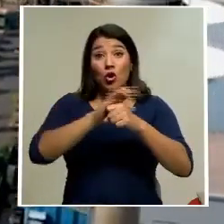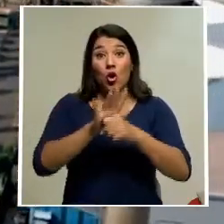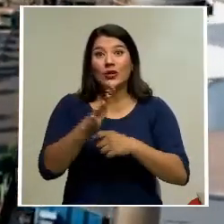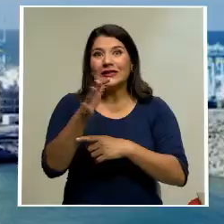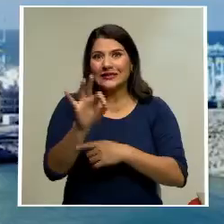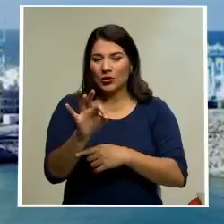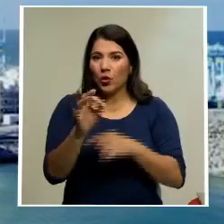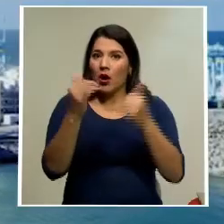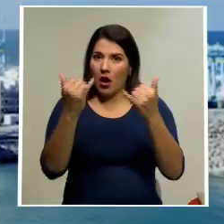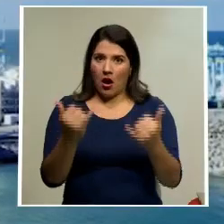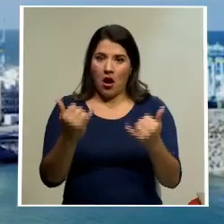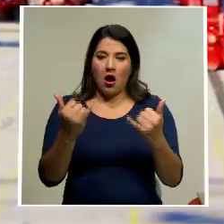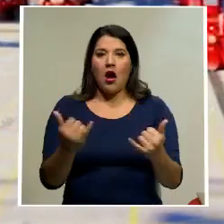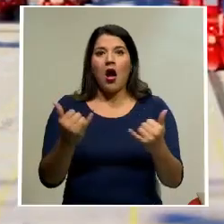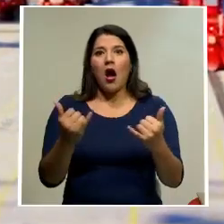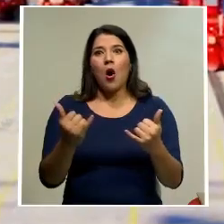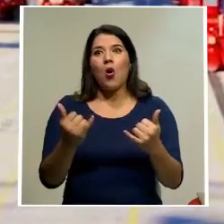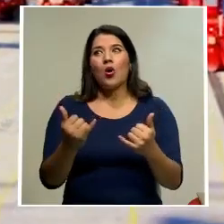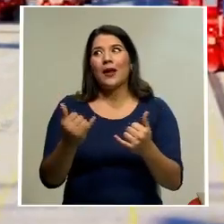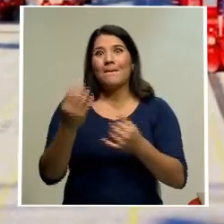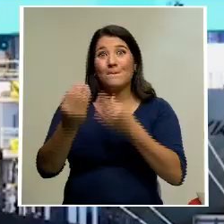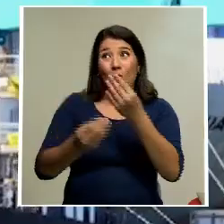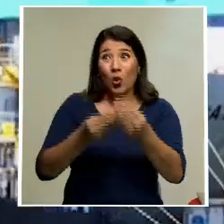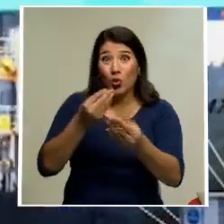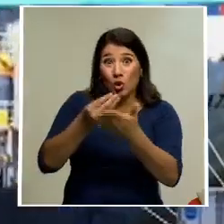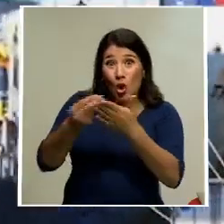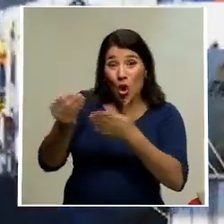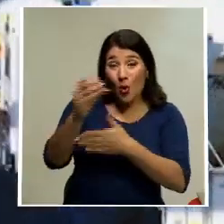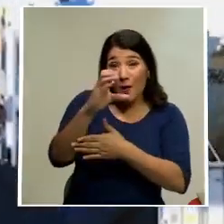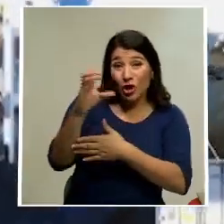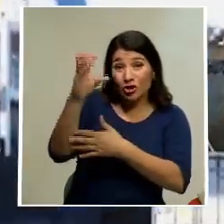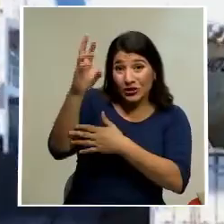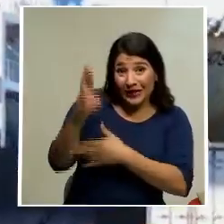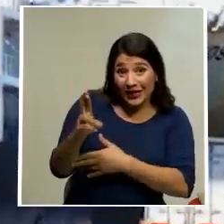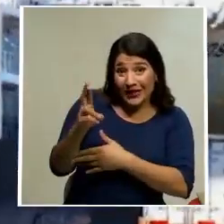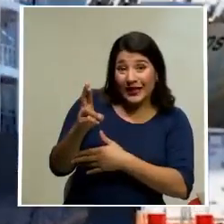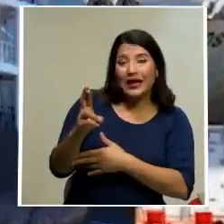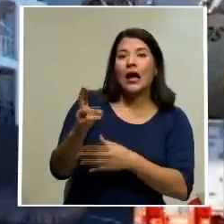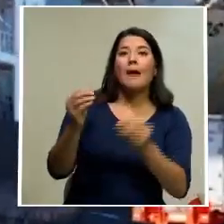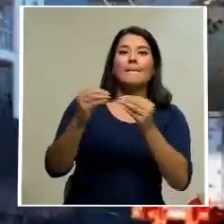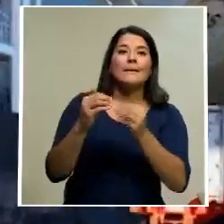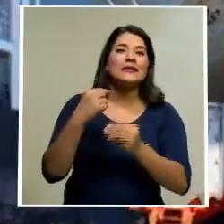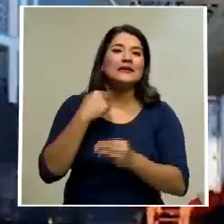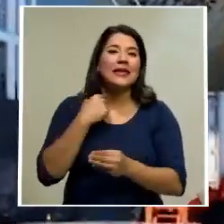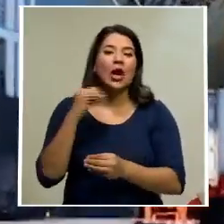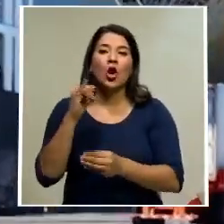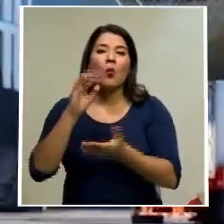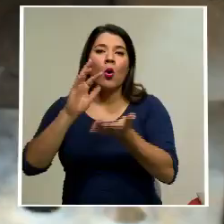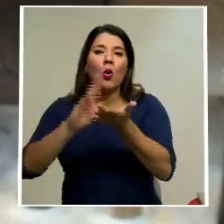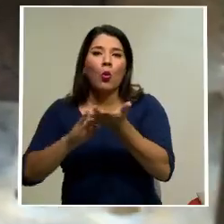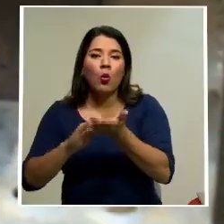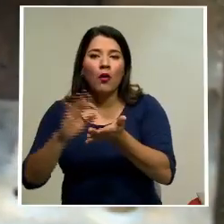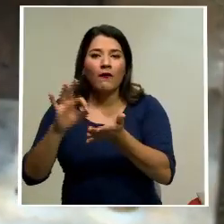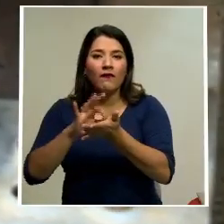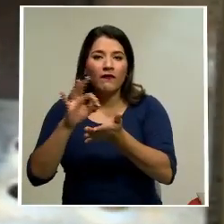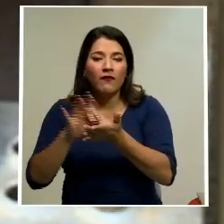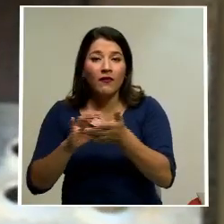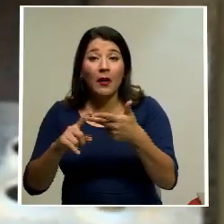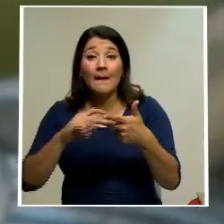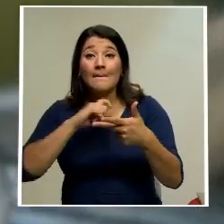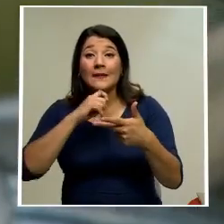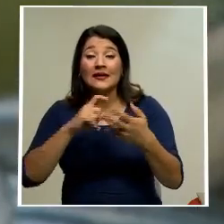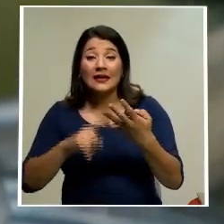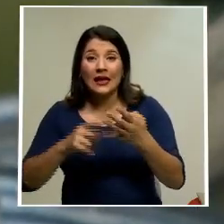generado un costo mayor en materias importadas, tanto en granos básicos como metales y, como lo mencionamos, en el petróleo y